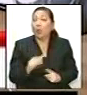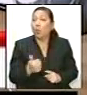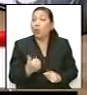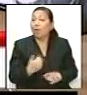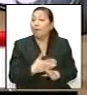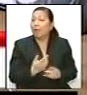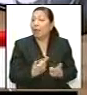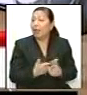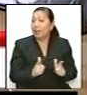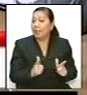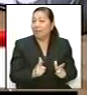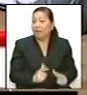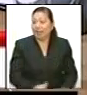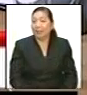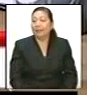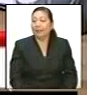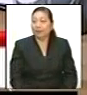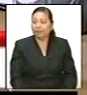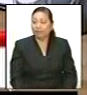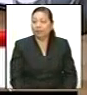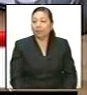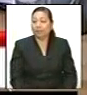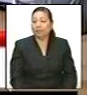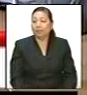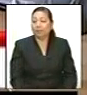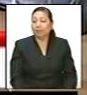forma, liberar recursos, señor presidente.